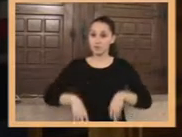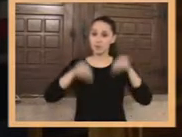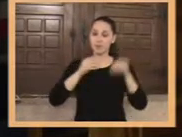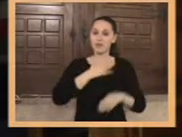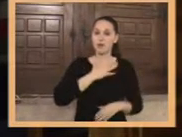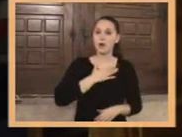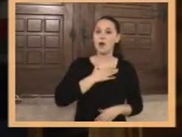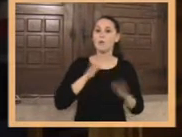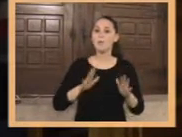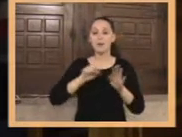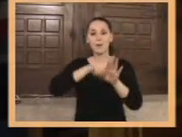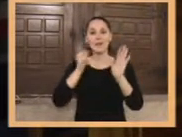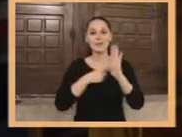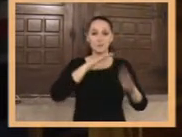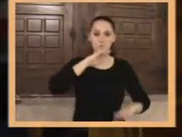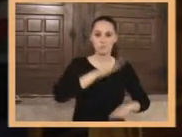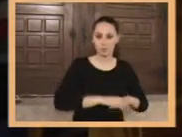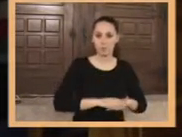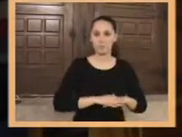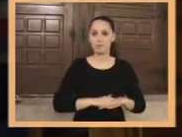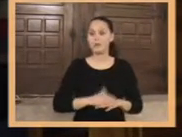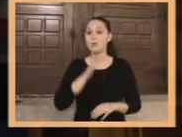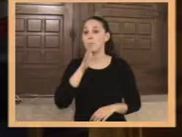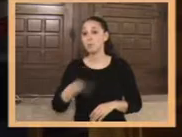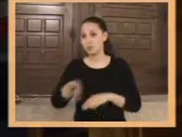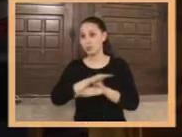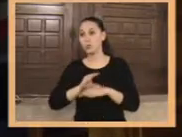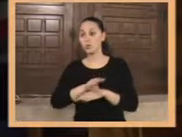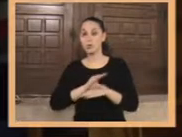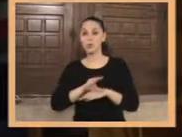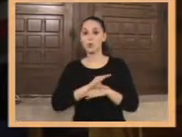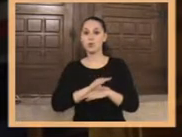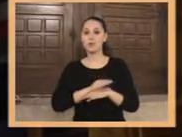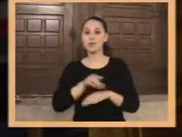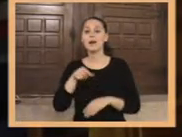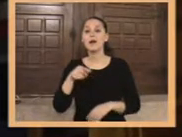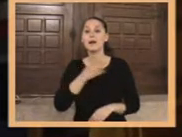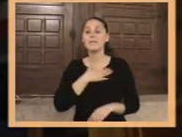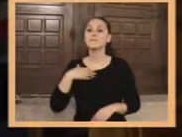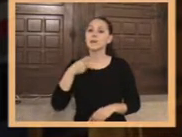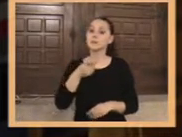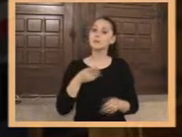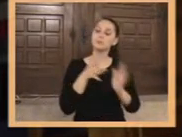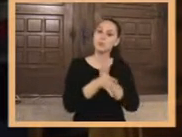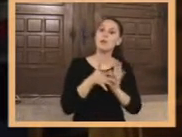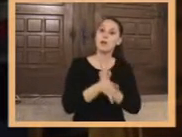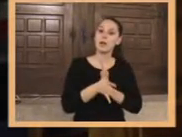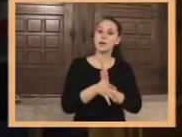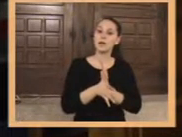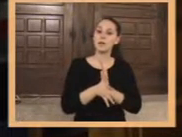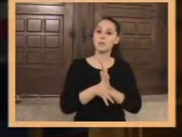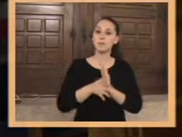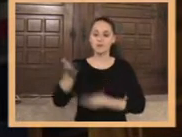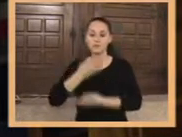el modo que dicta la ley. Por eso, señor Hernández, defina el uso final de este inmueble. Nada